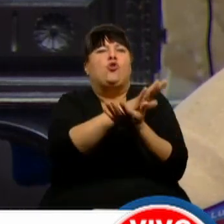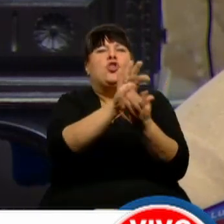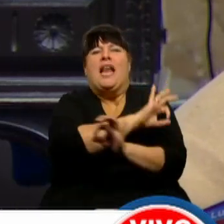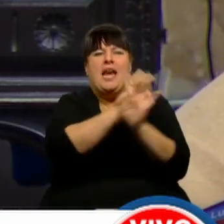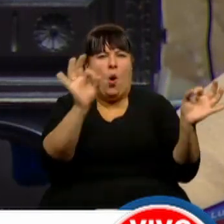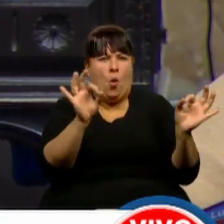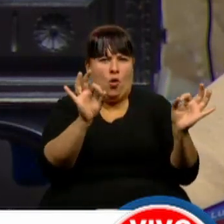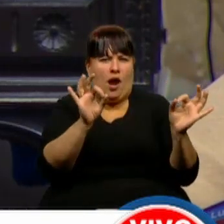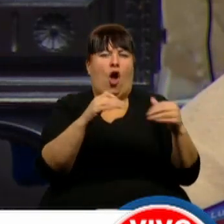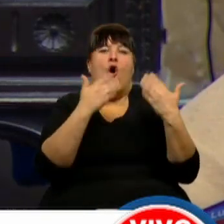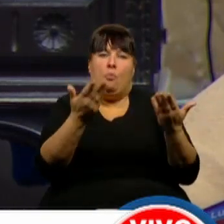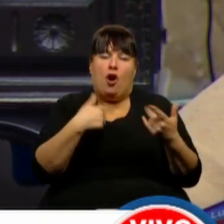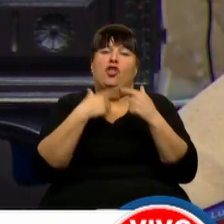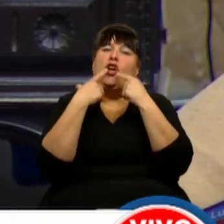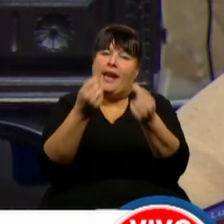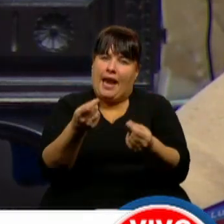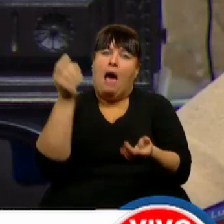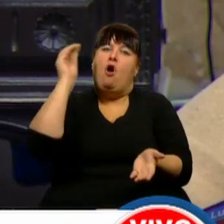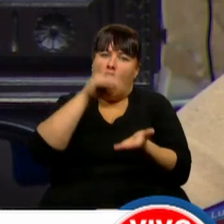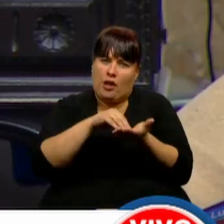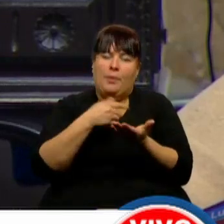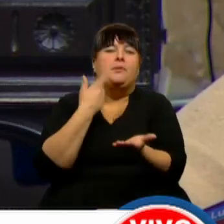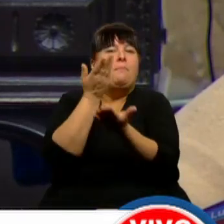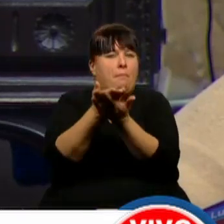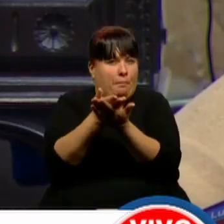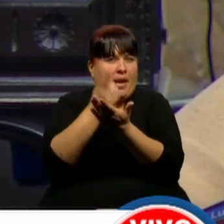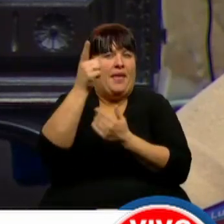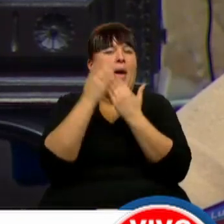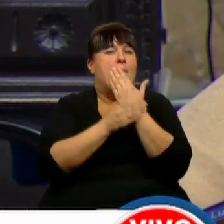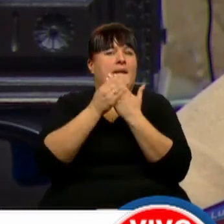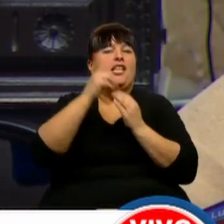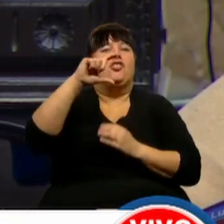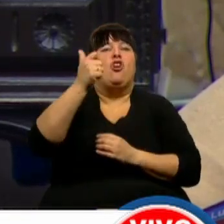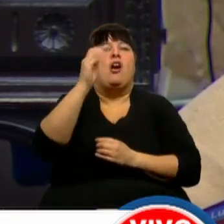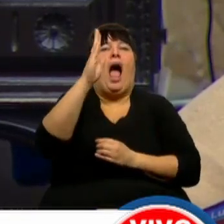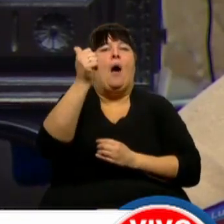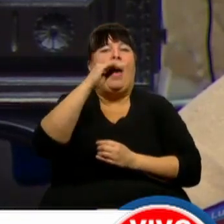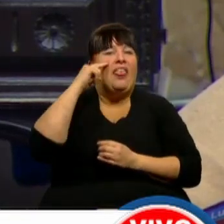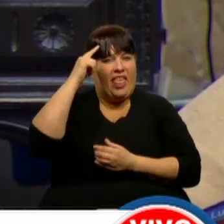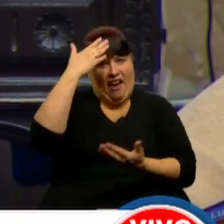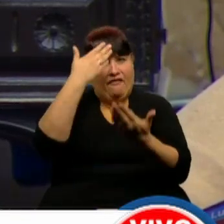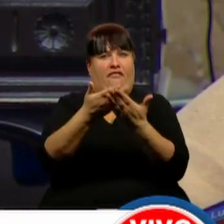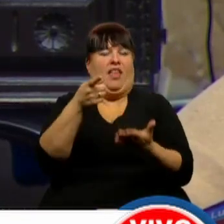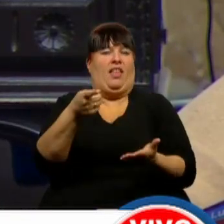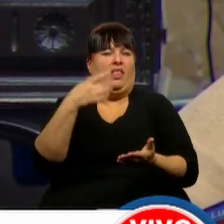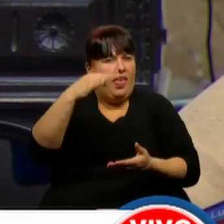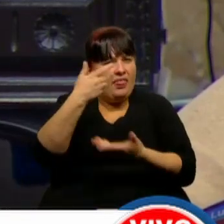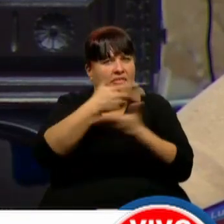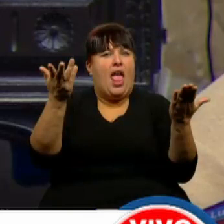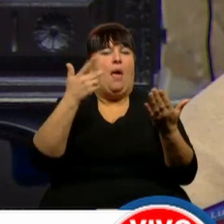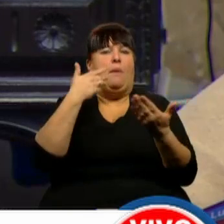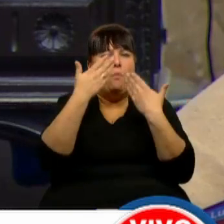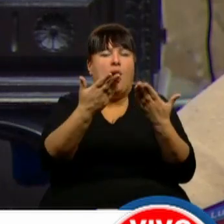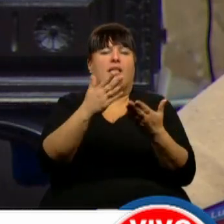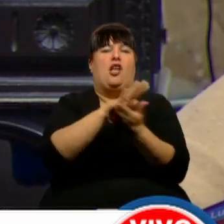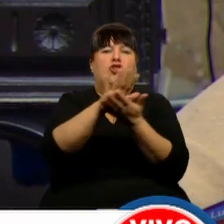eso le exigimos nuevamente y le solicitamos al ministro Cavandier que dé la cara, que dé